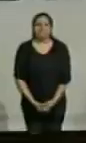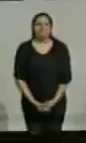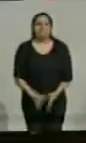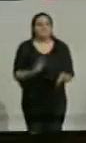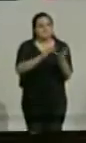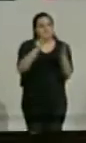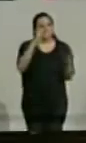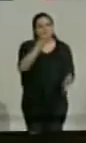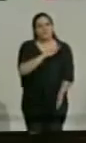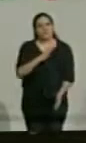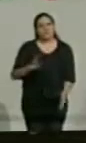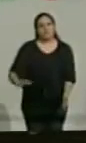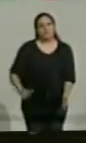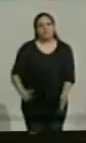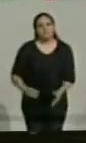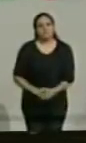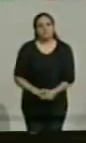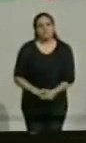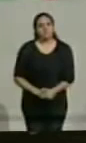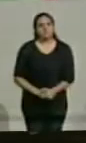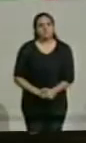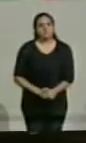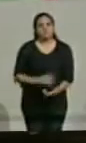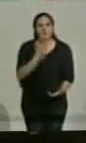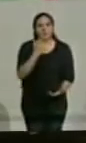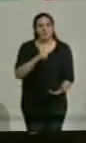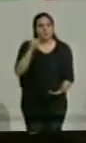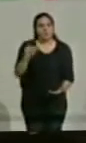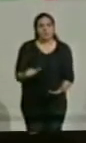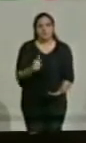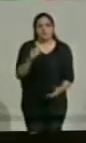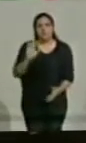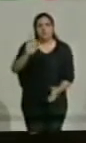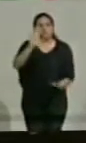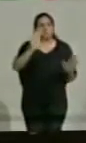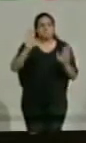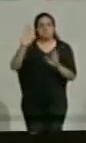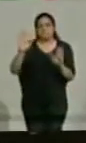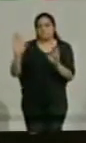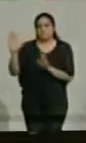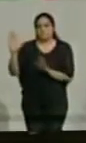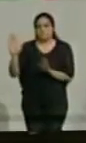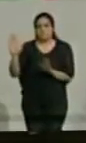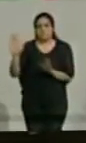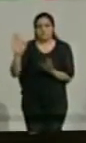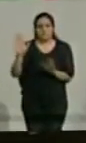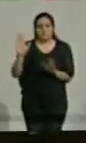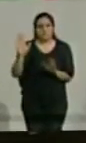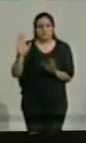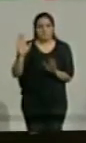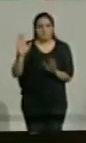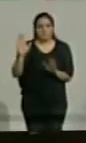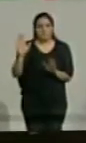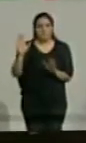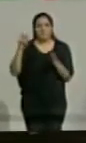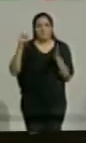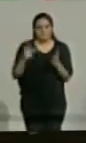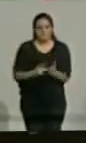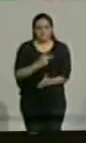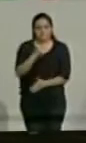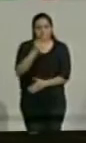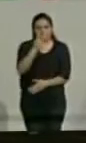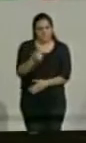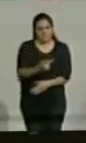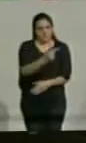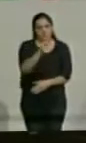Gracias, candidato. Si no hay nadie más que solicite el uso de la voz, vuelvo a preguntar a la